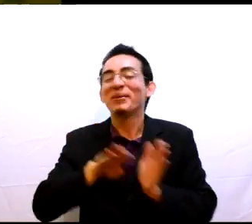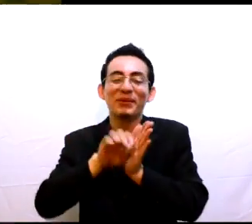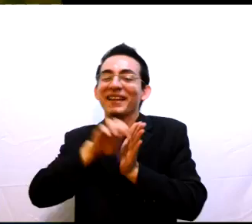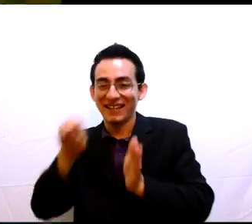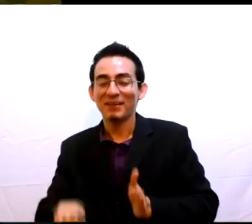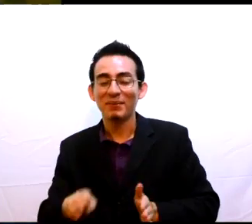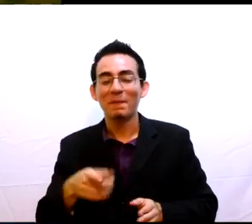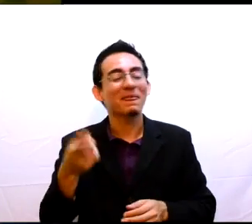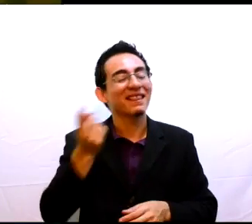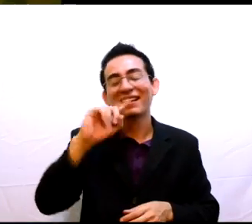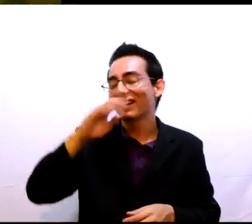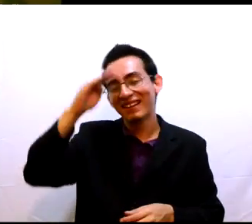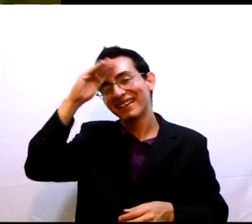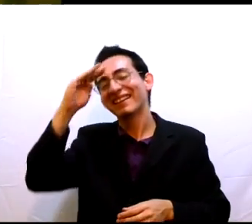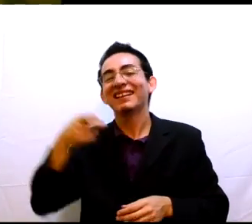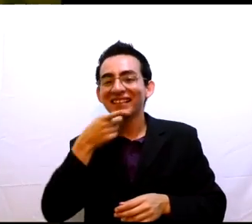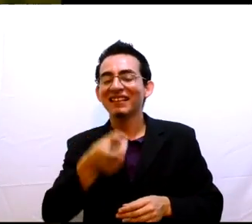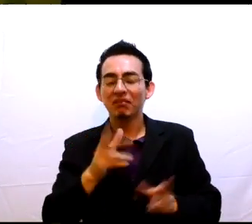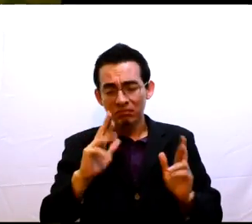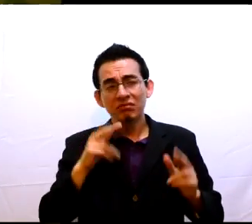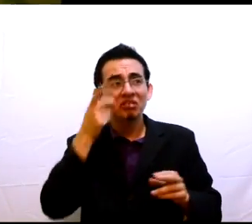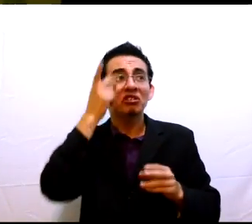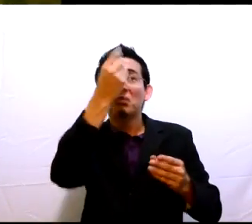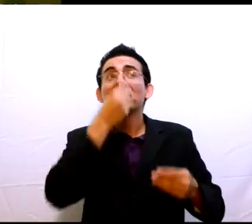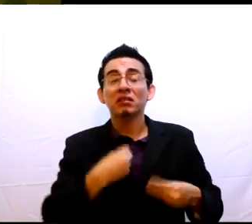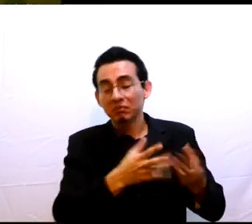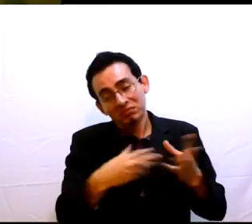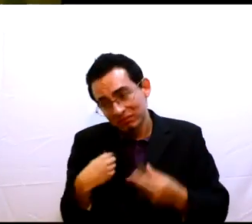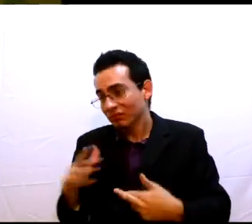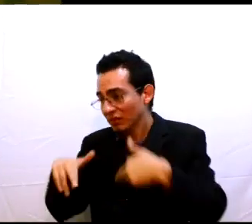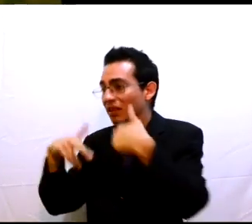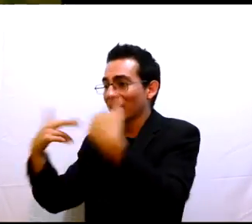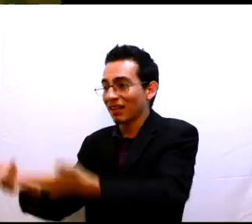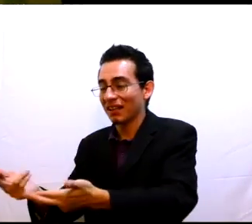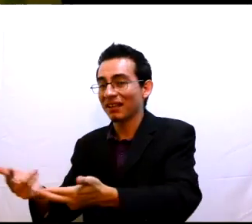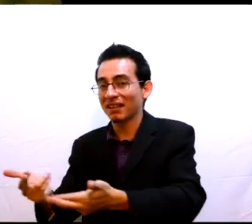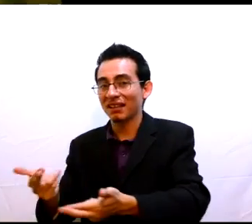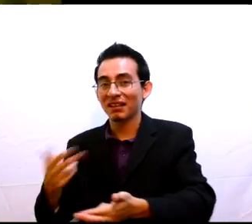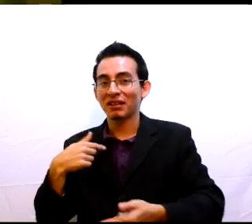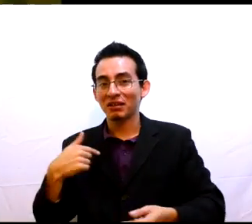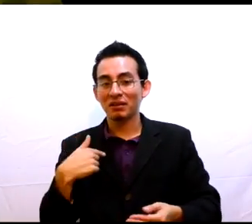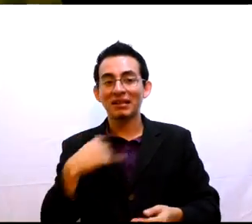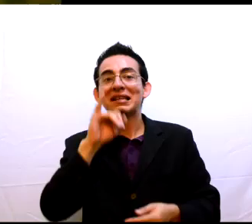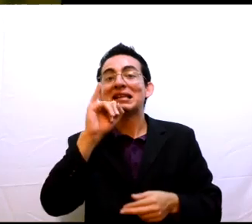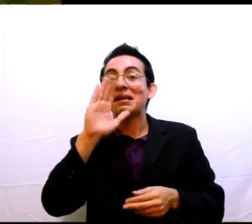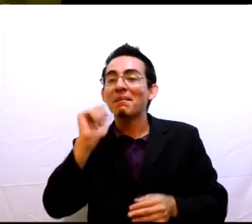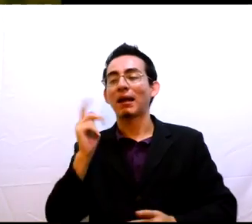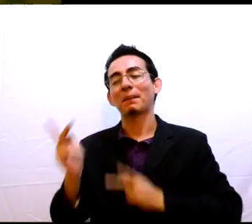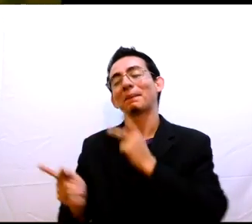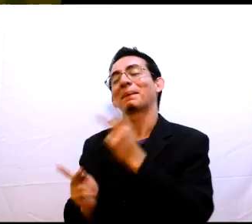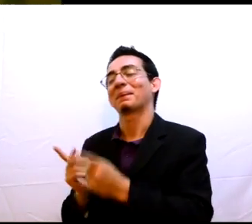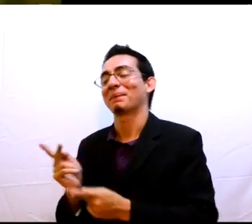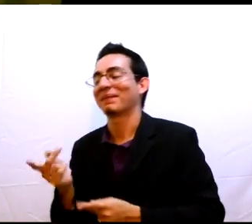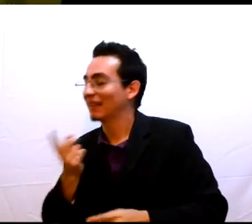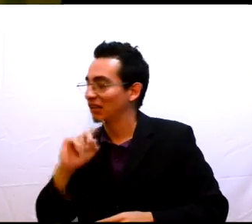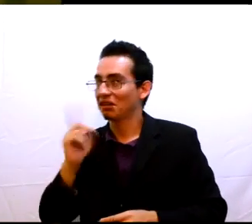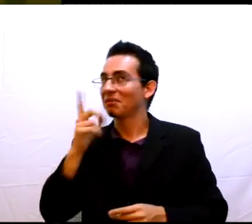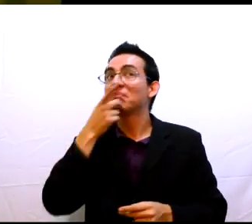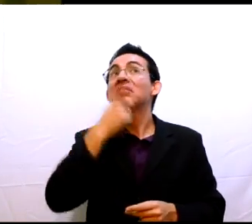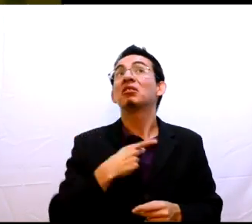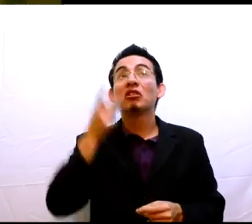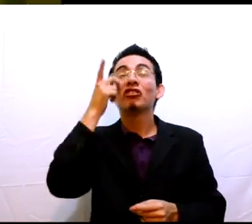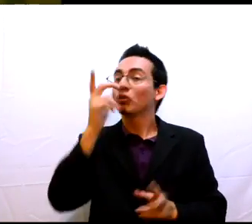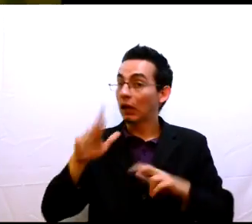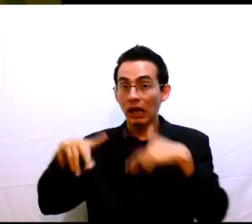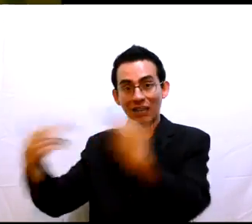senado como crees que te elige no pues tómatelo regal por poco le digo te lo presto pero no estoy me dijo que